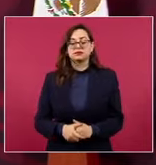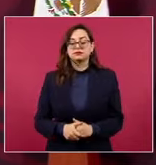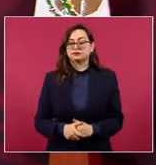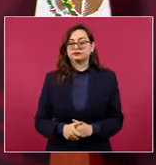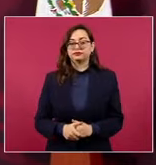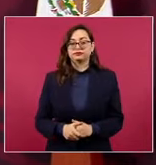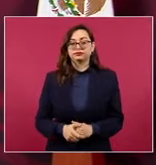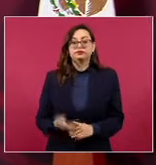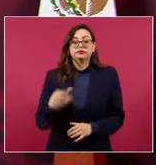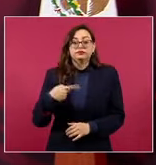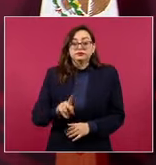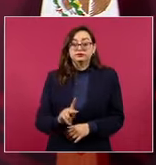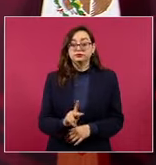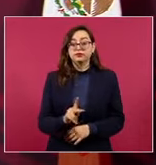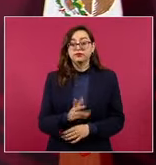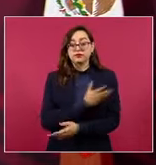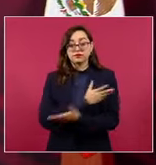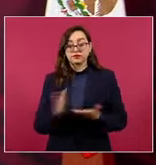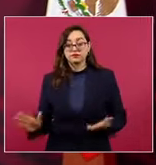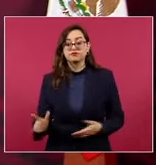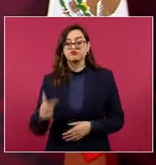desde que tomé posesión aclaré